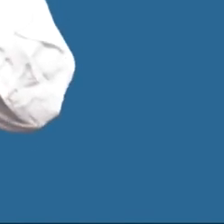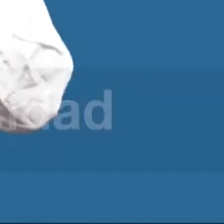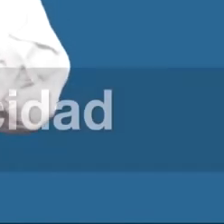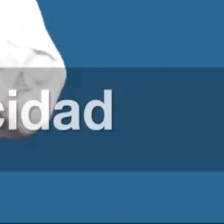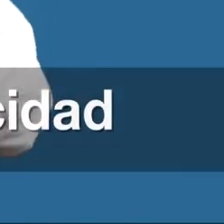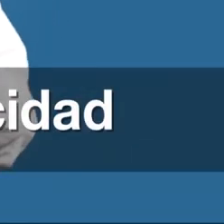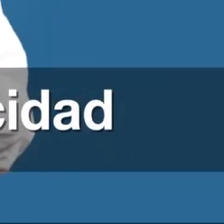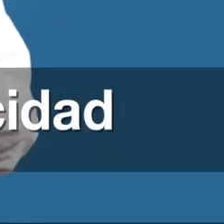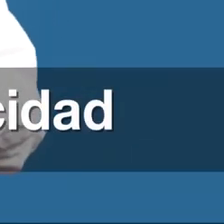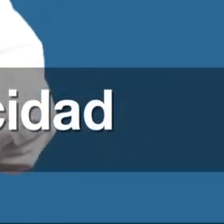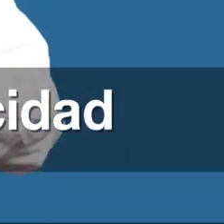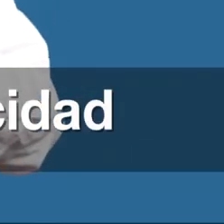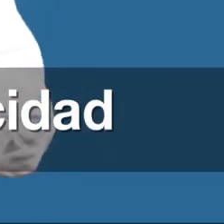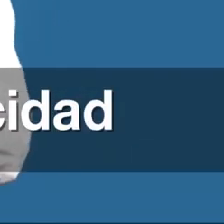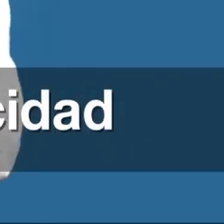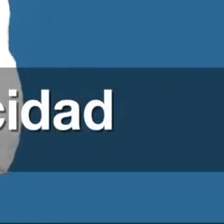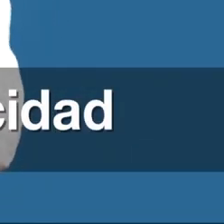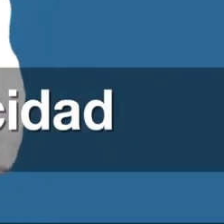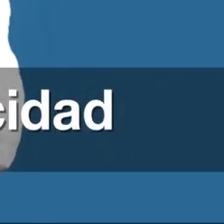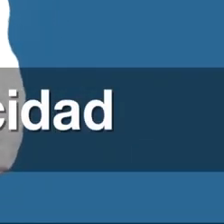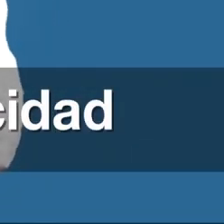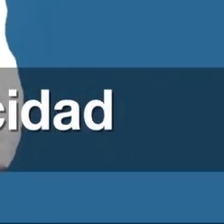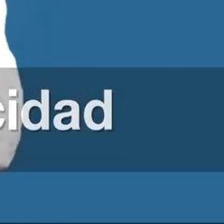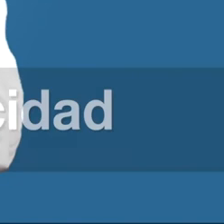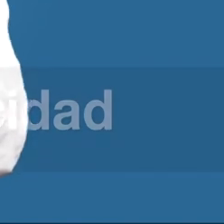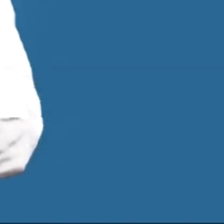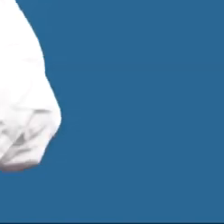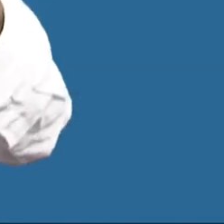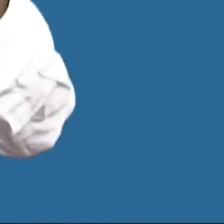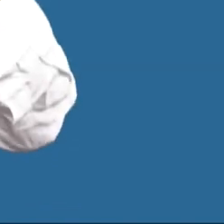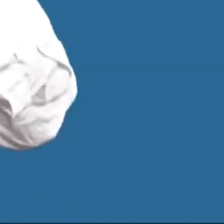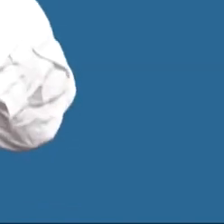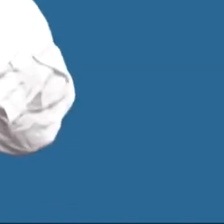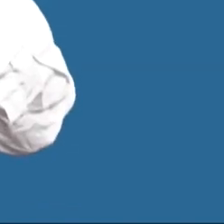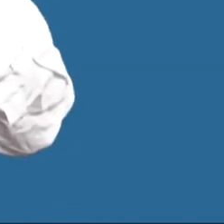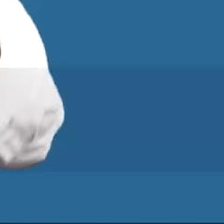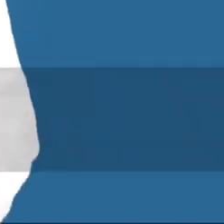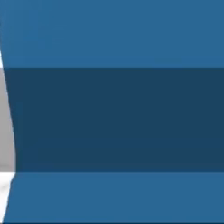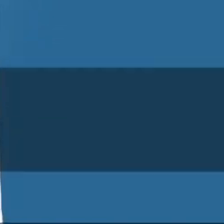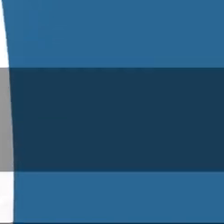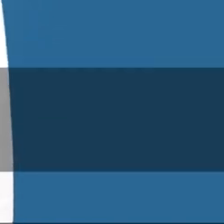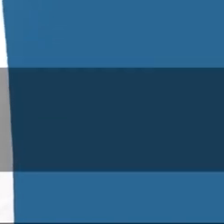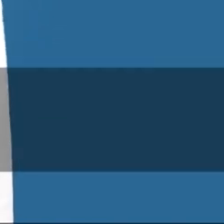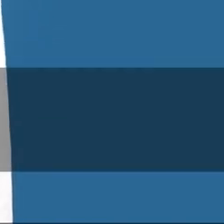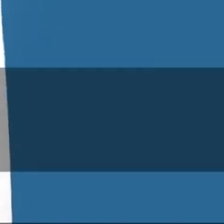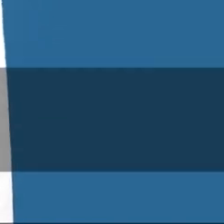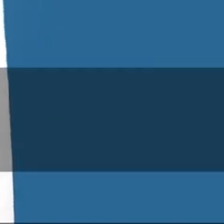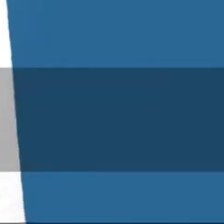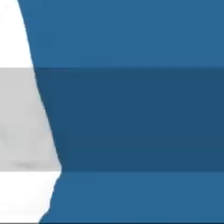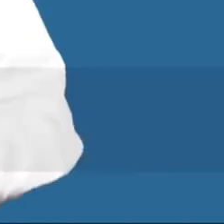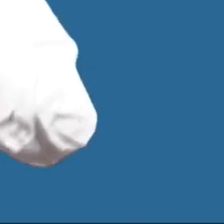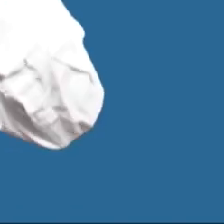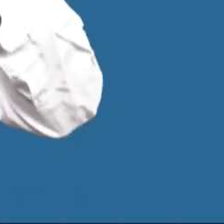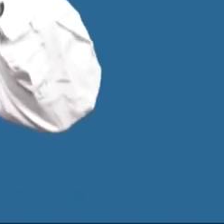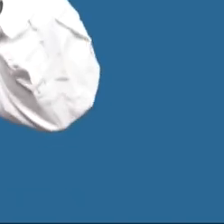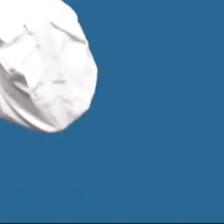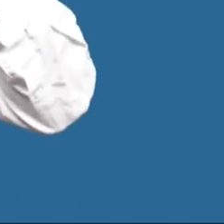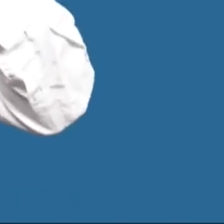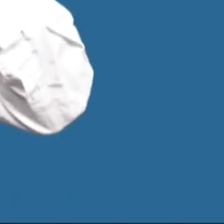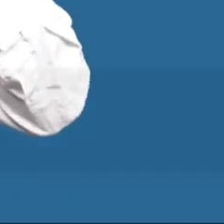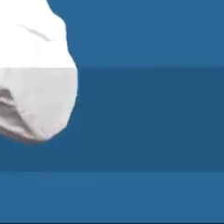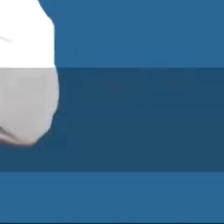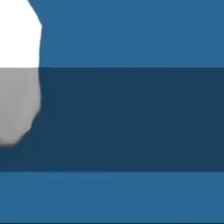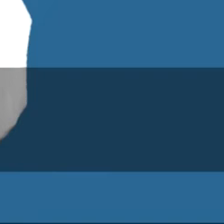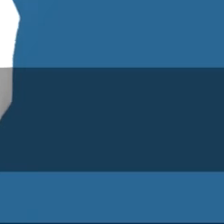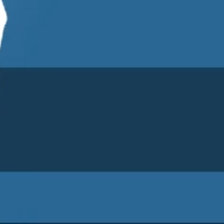Primera, documento discapacidad. Segundo, porcentaje.